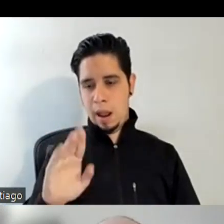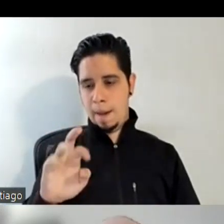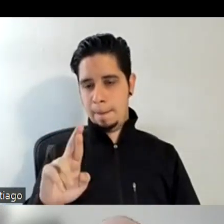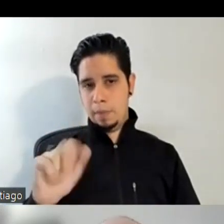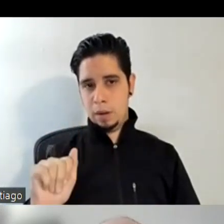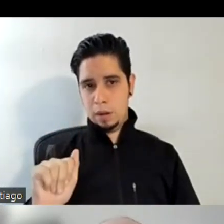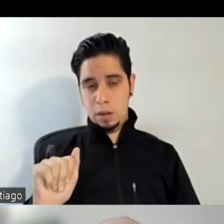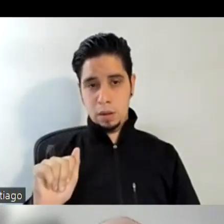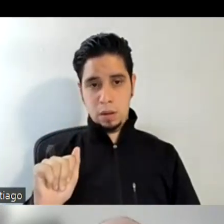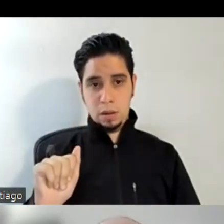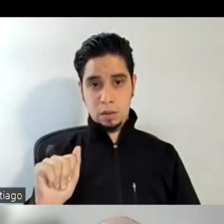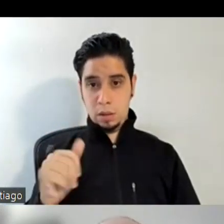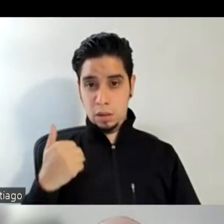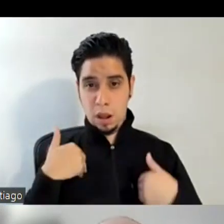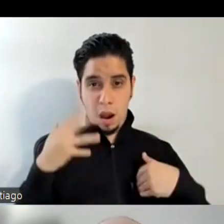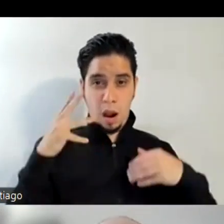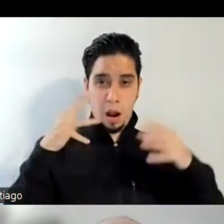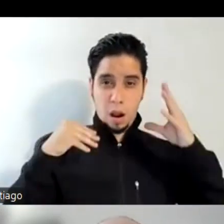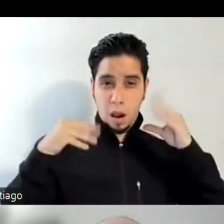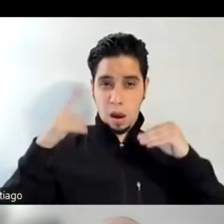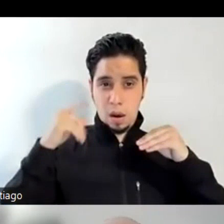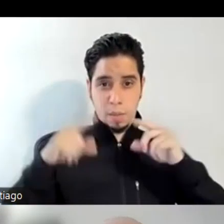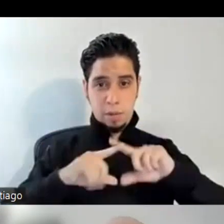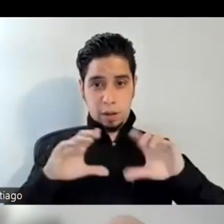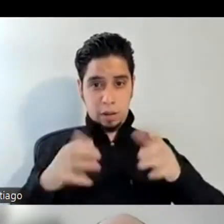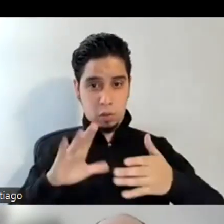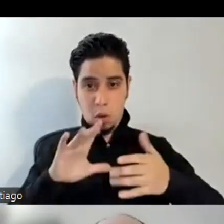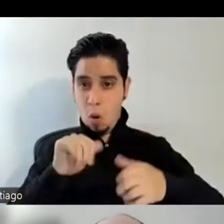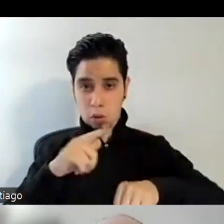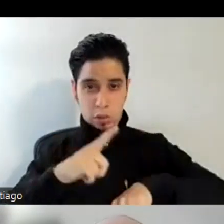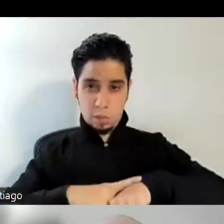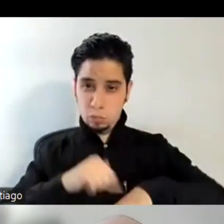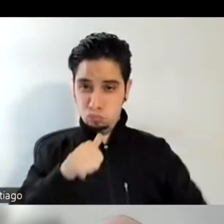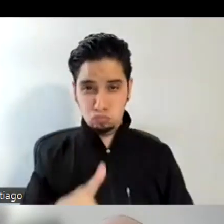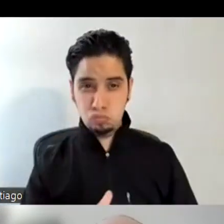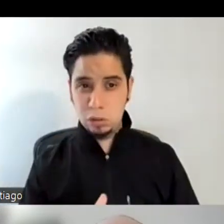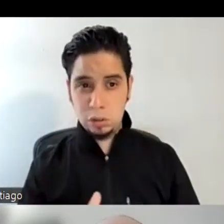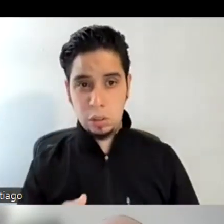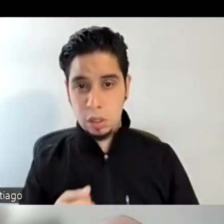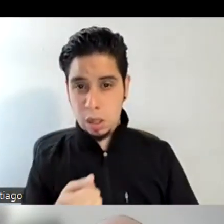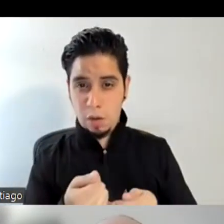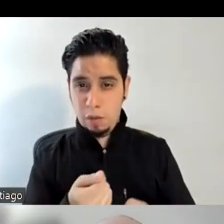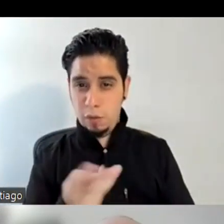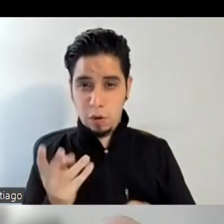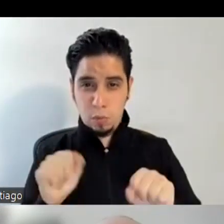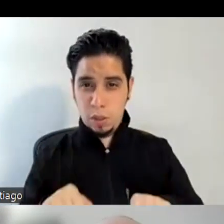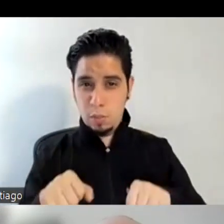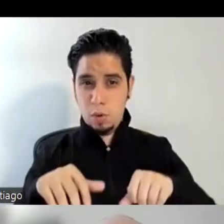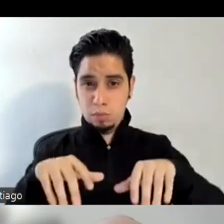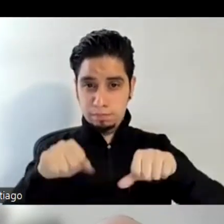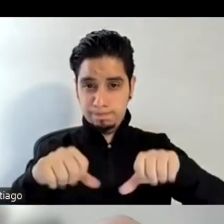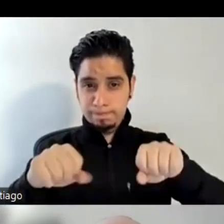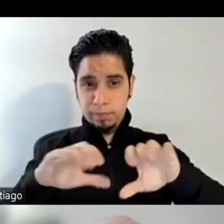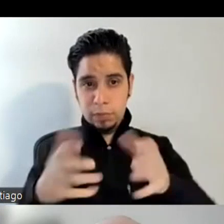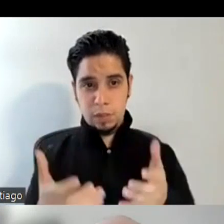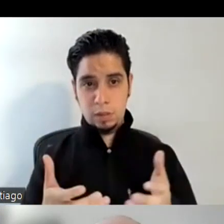otro bagaje, pero esa clase no se daba todo el tiempo. Y entonces los pocos que pudimos coger de ese curso fue como que, oh, ok, ya